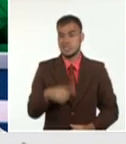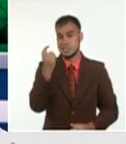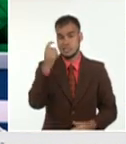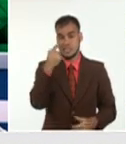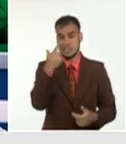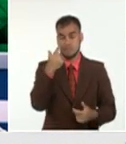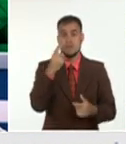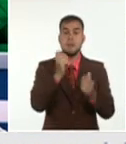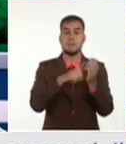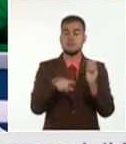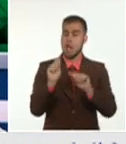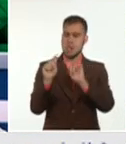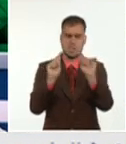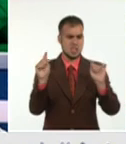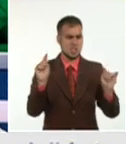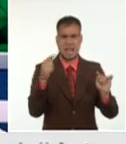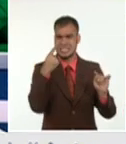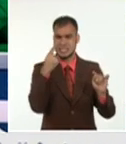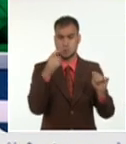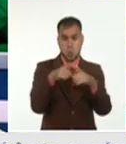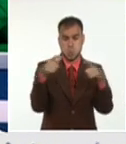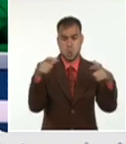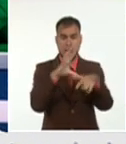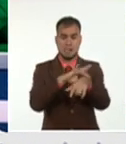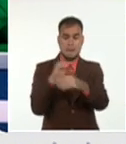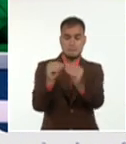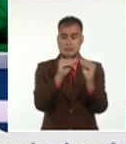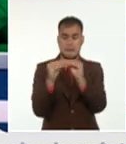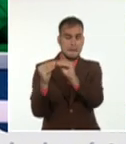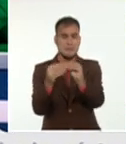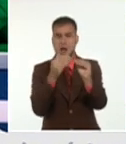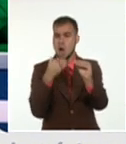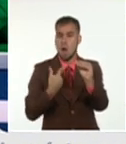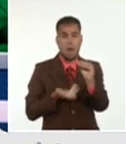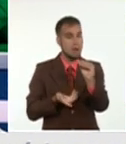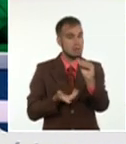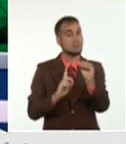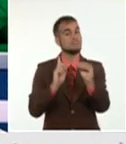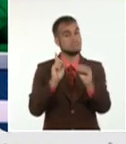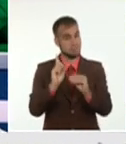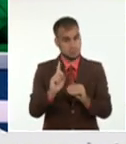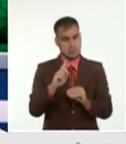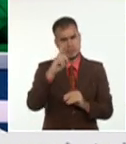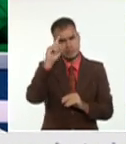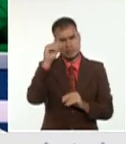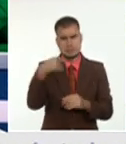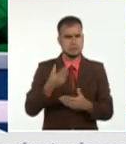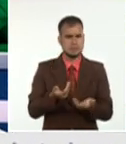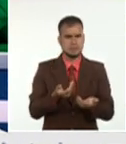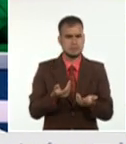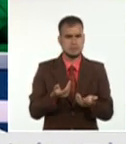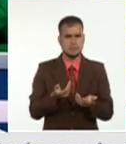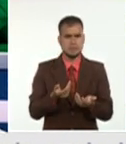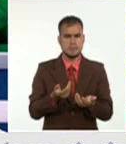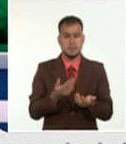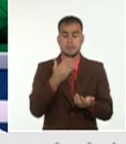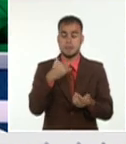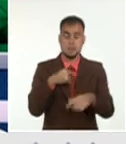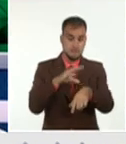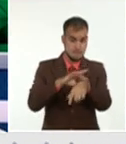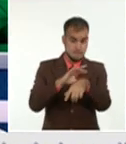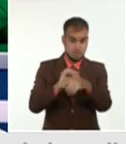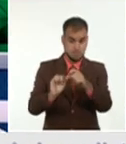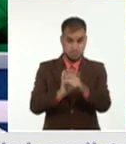transmisión, aunque realmente hacer una diferenciación con la situación epidemiológica que tenemos en estos momentos